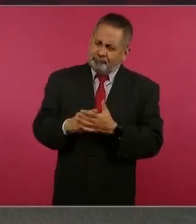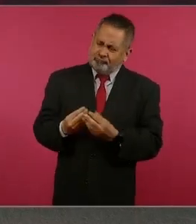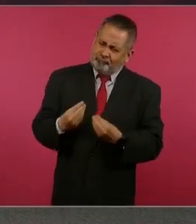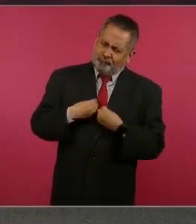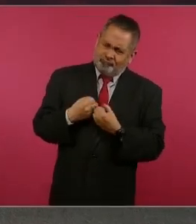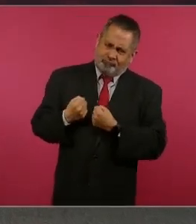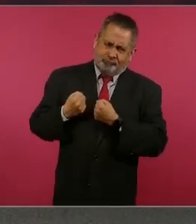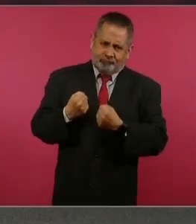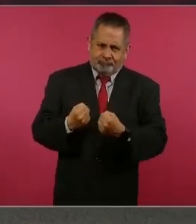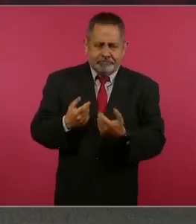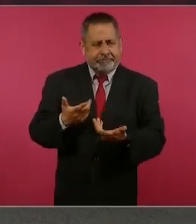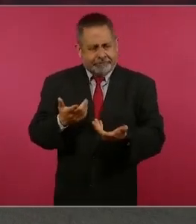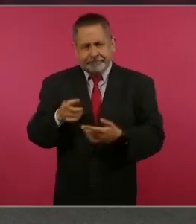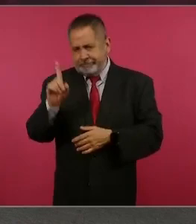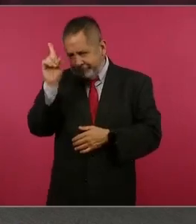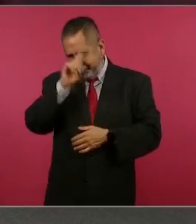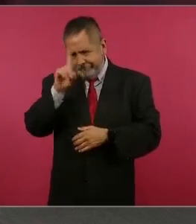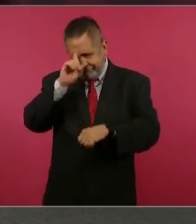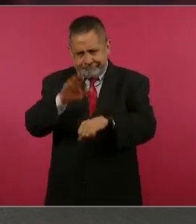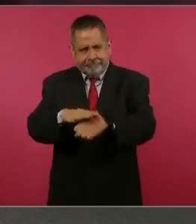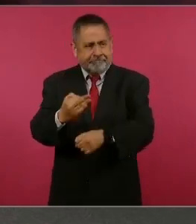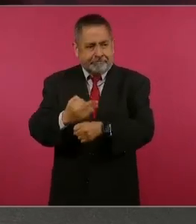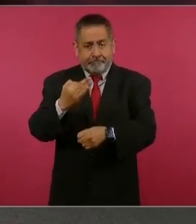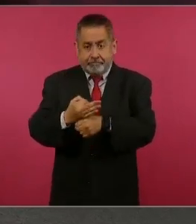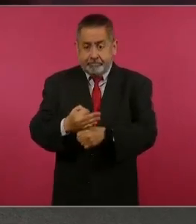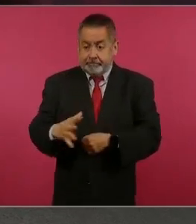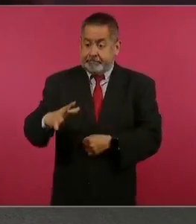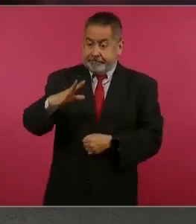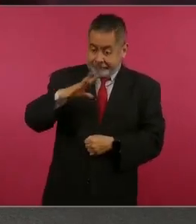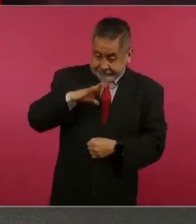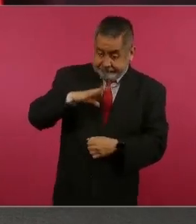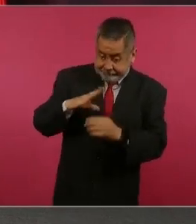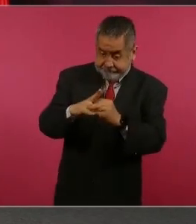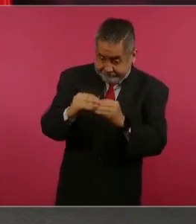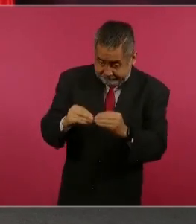Entonces, la recomendación es eso. Hay que